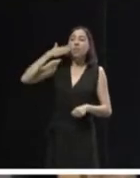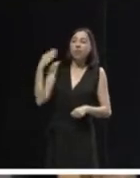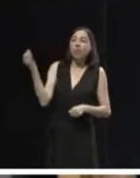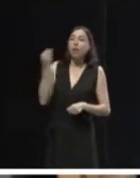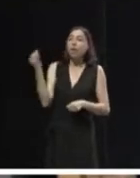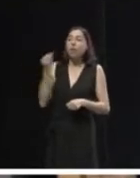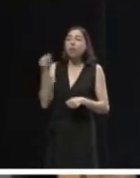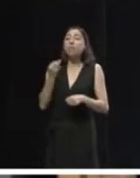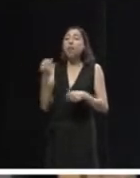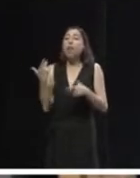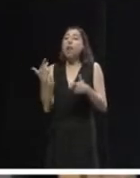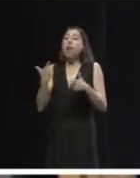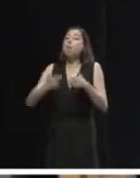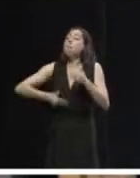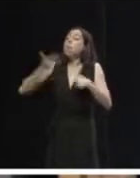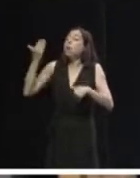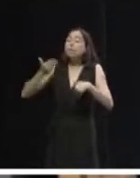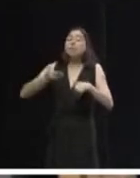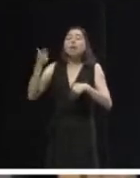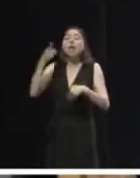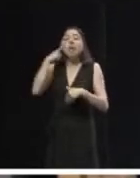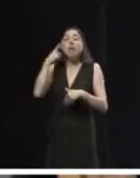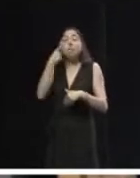las inspecciones.